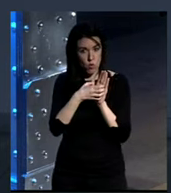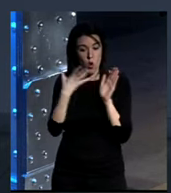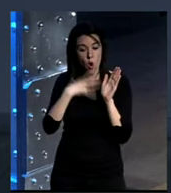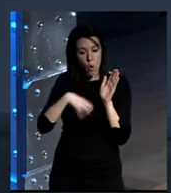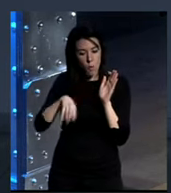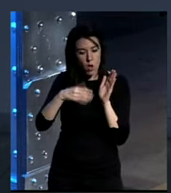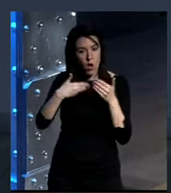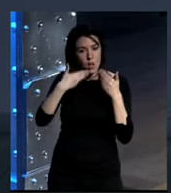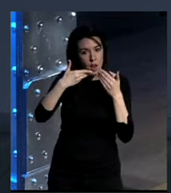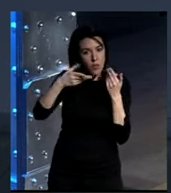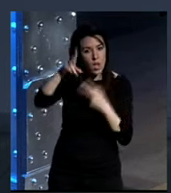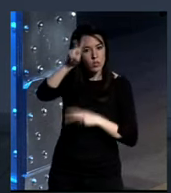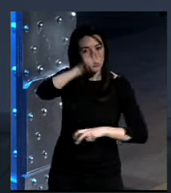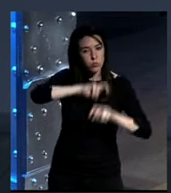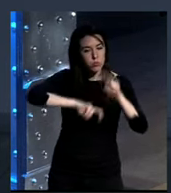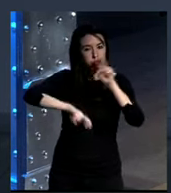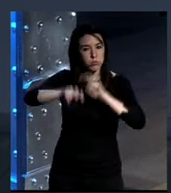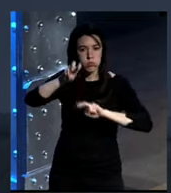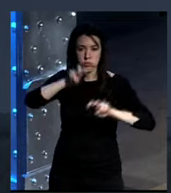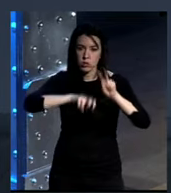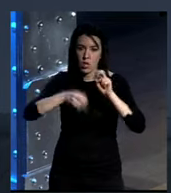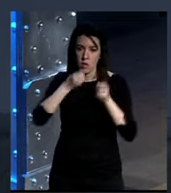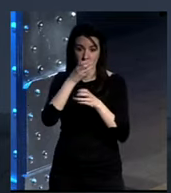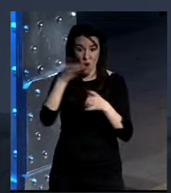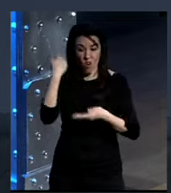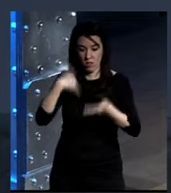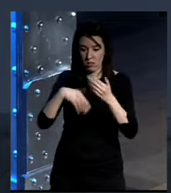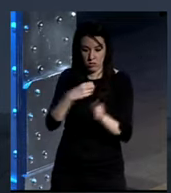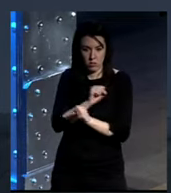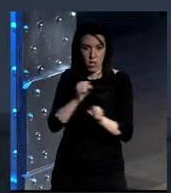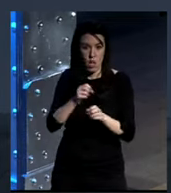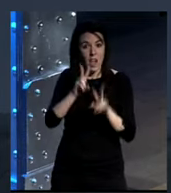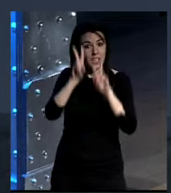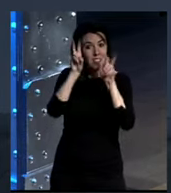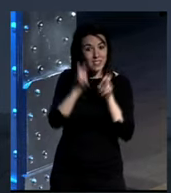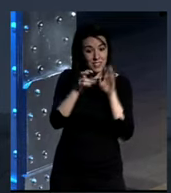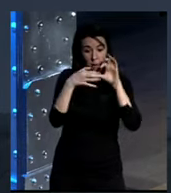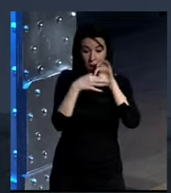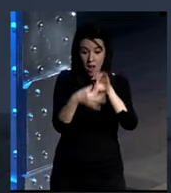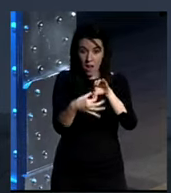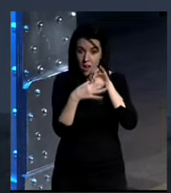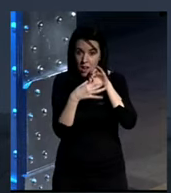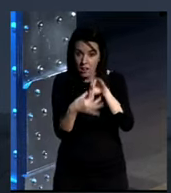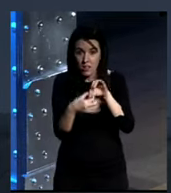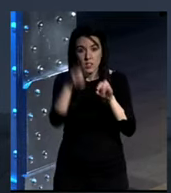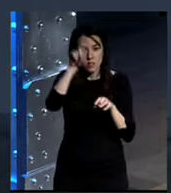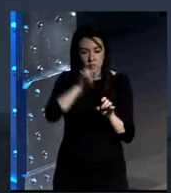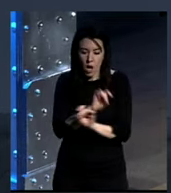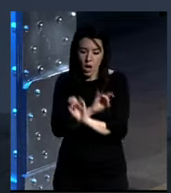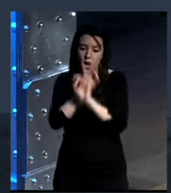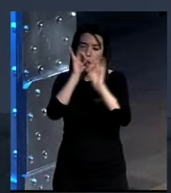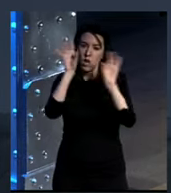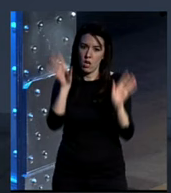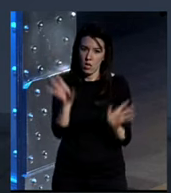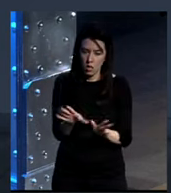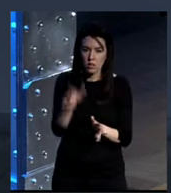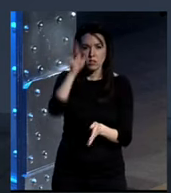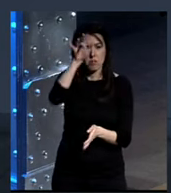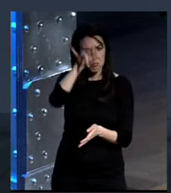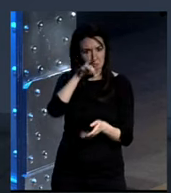una búsqueda mucho mejor que antes de cosas relacionadas con la telegrafía óptica, y pudimos aclarar una serie